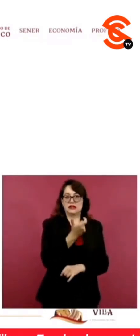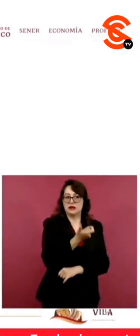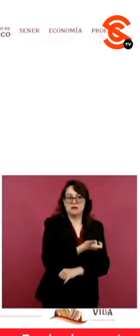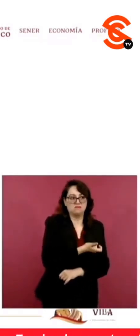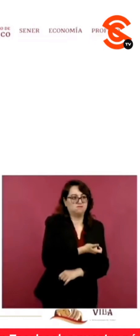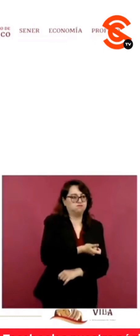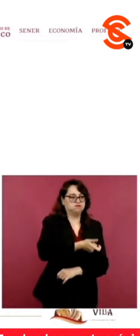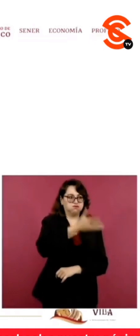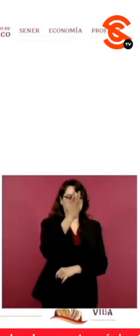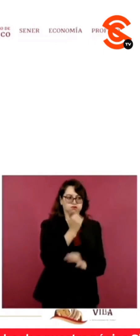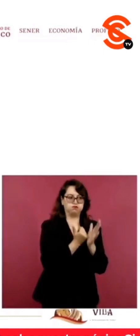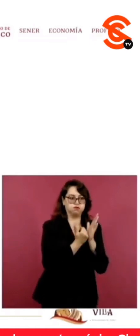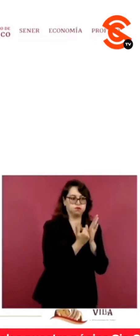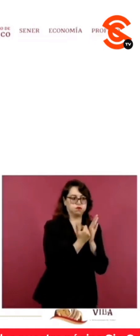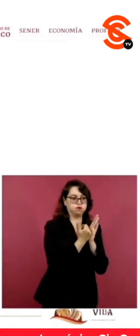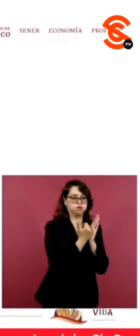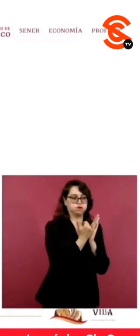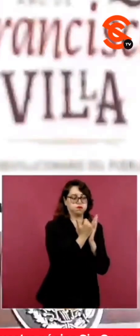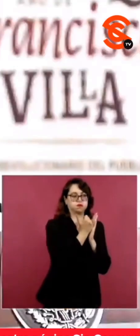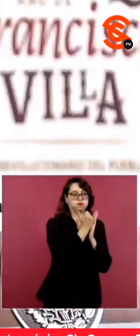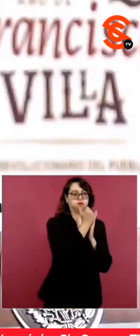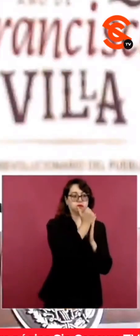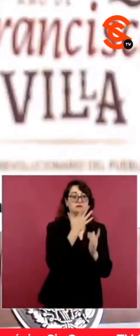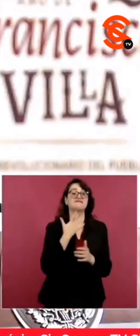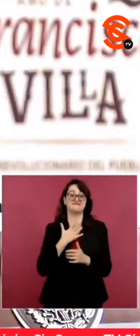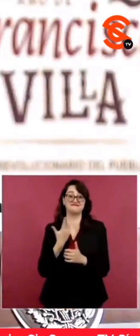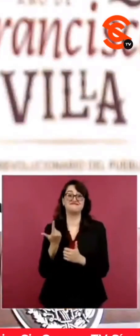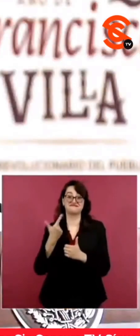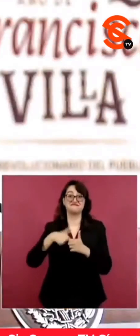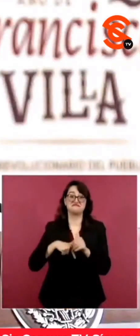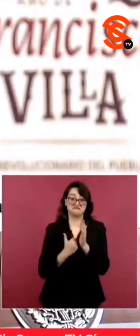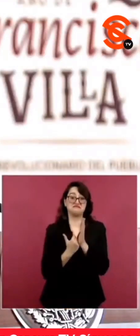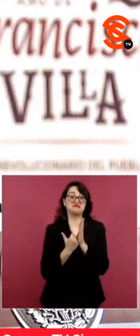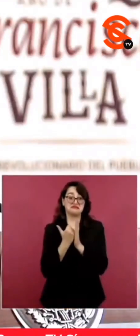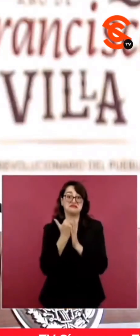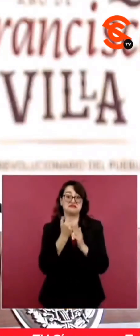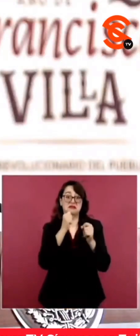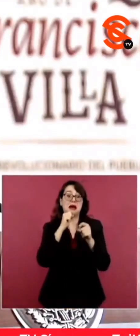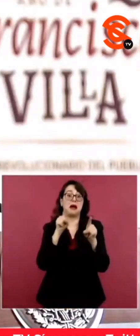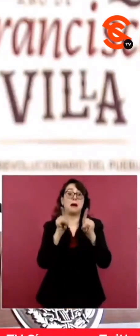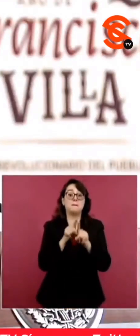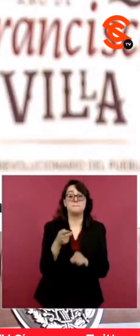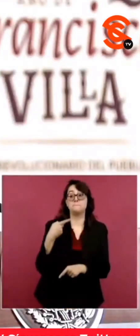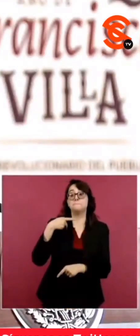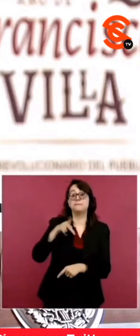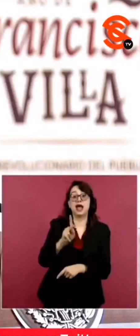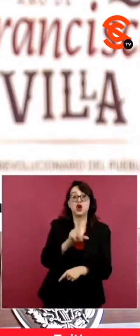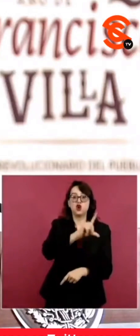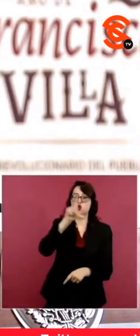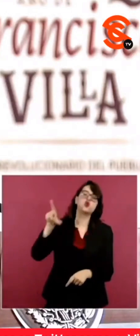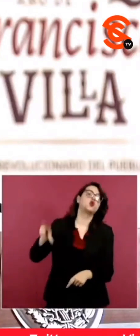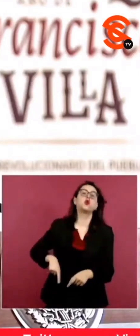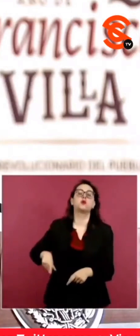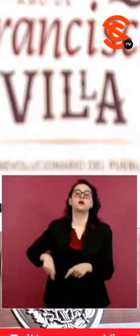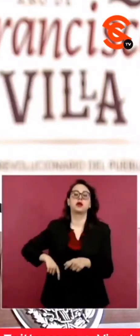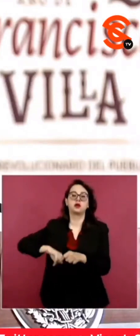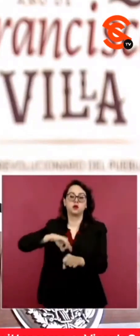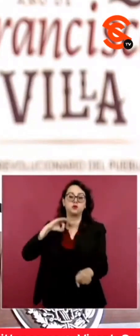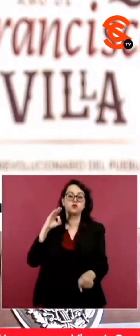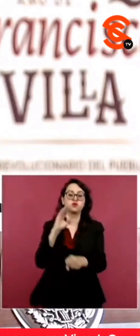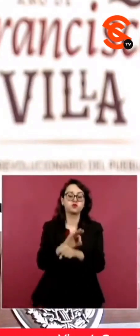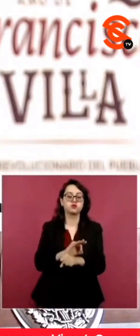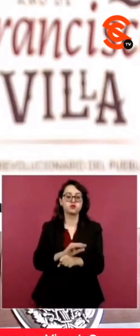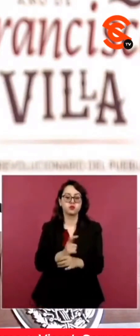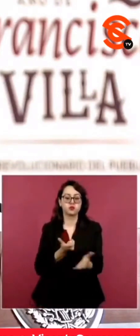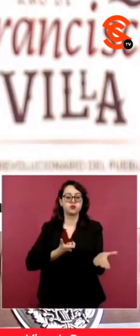gracias al programa de incentivos fiscales que ordenó el presidente Andrés Manuel López Obrador, el incentivo al IEPS en